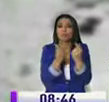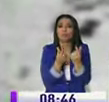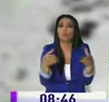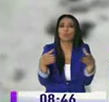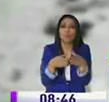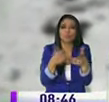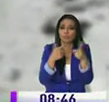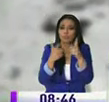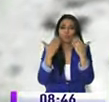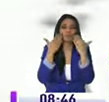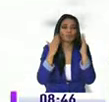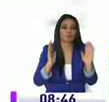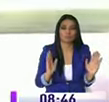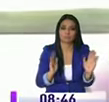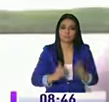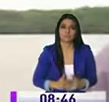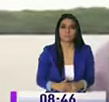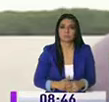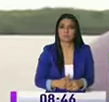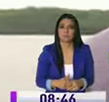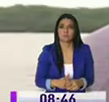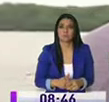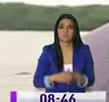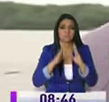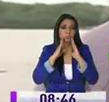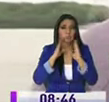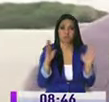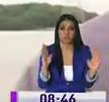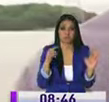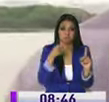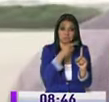algún grupo de amigos aquí